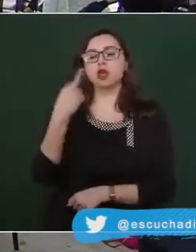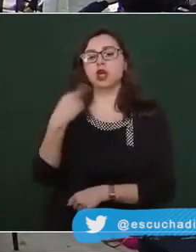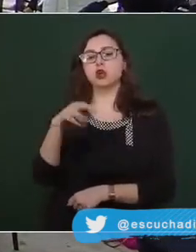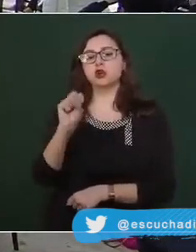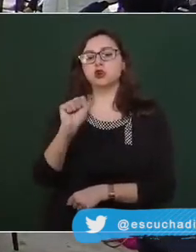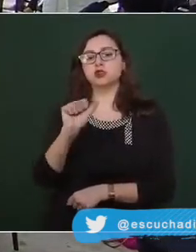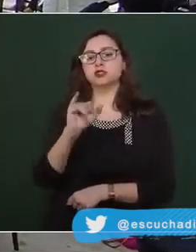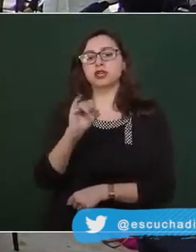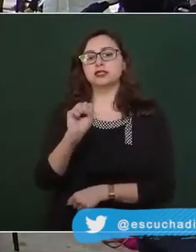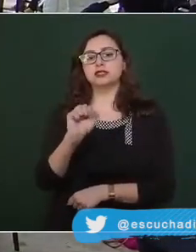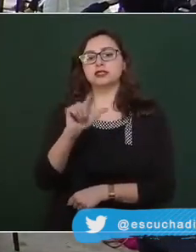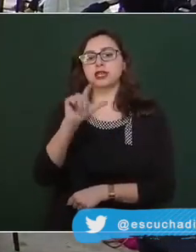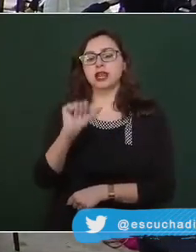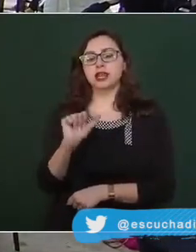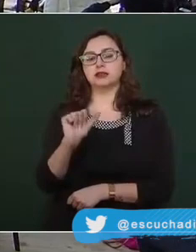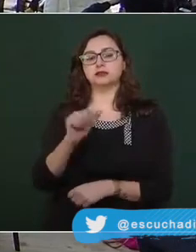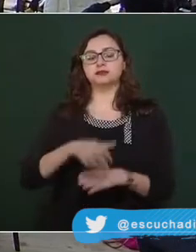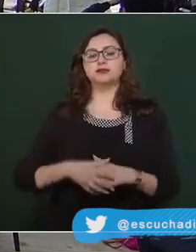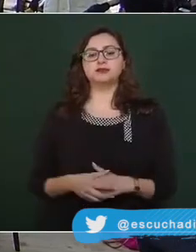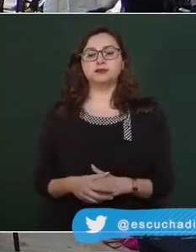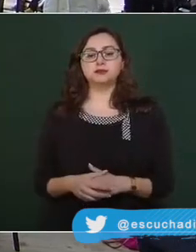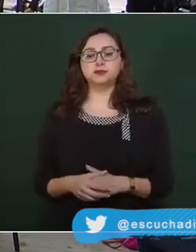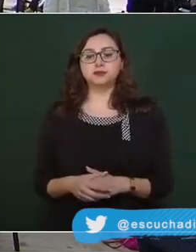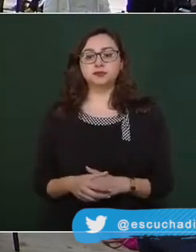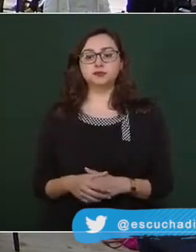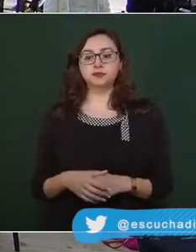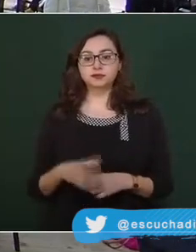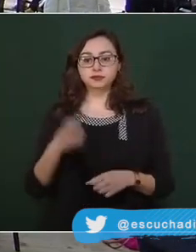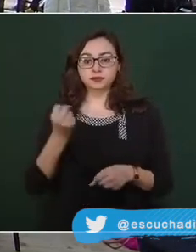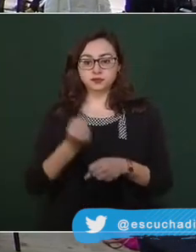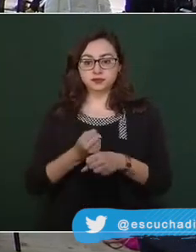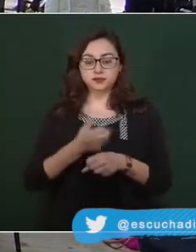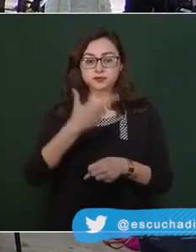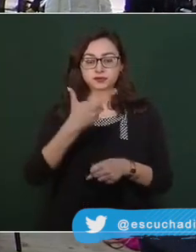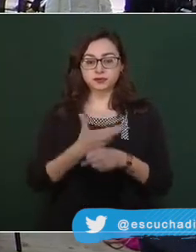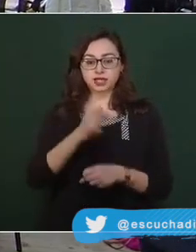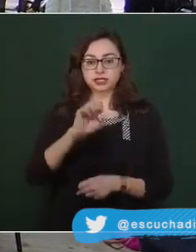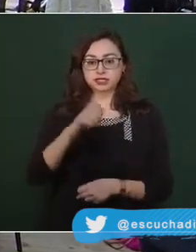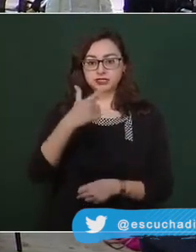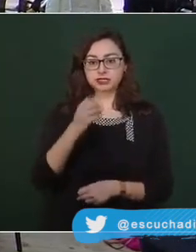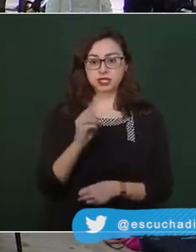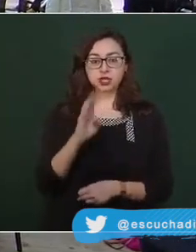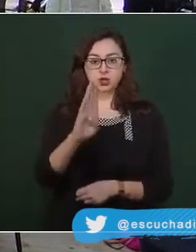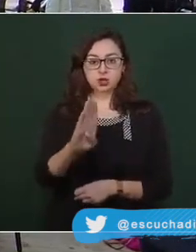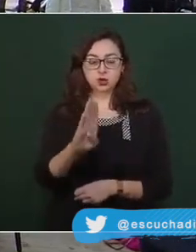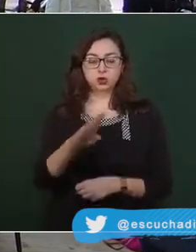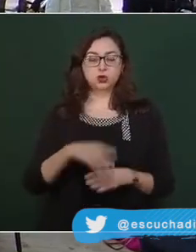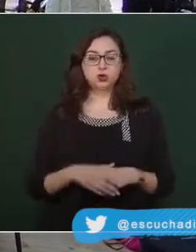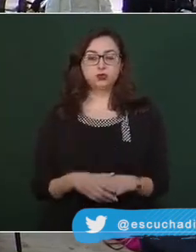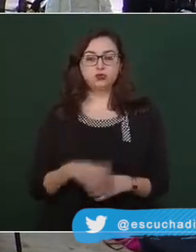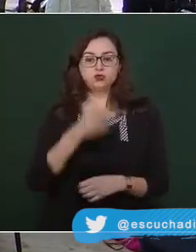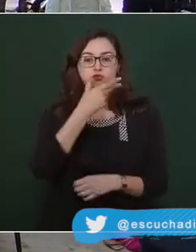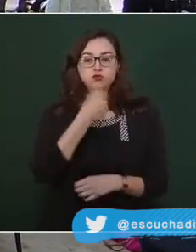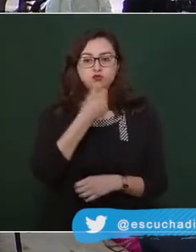AIFA concluyó con éxito en beneficio del pueblo y de la nación, señaló el presidente.